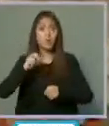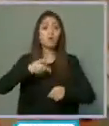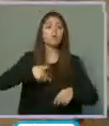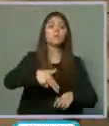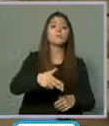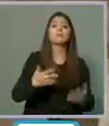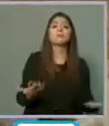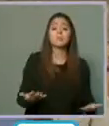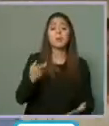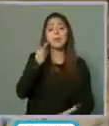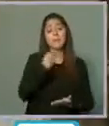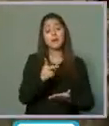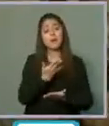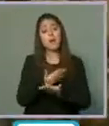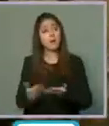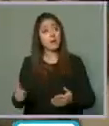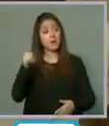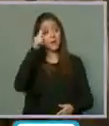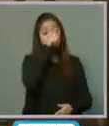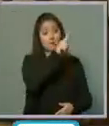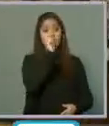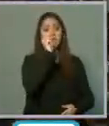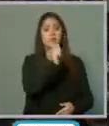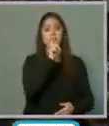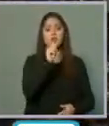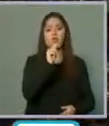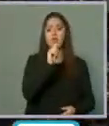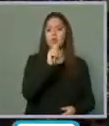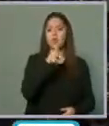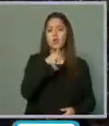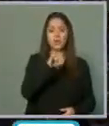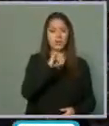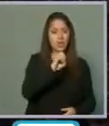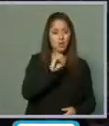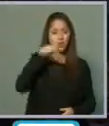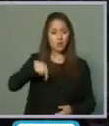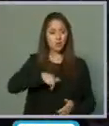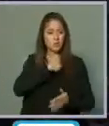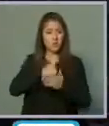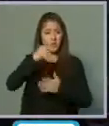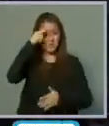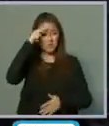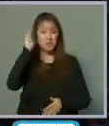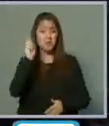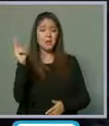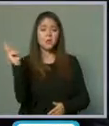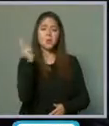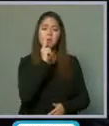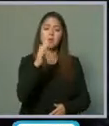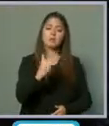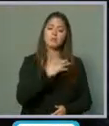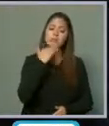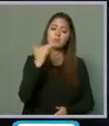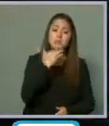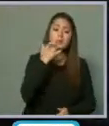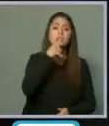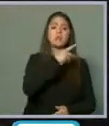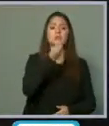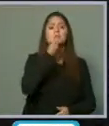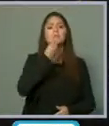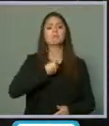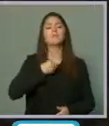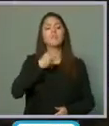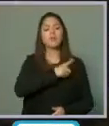ciudad de Tokio es la calidad de aire, que no siempre es Hablando la de mejor. contaminación. No es la mejor. Es cierto. Oye, pero, y por ejemplo,